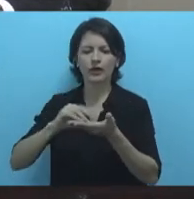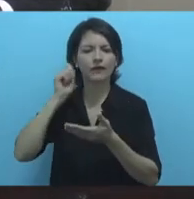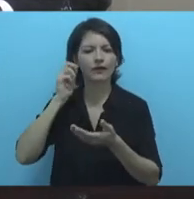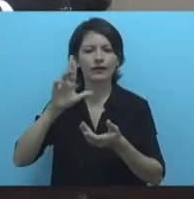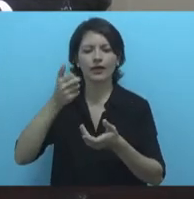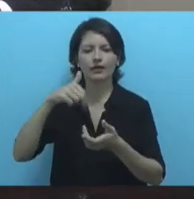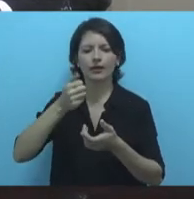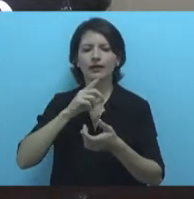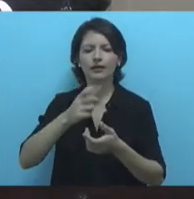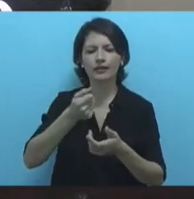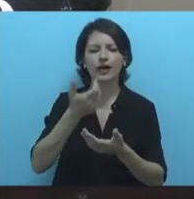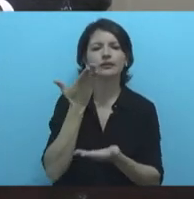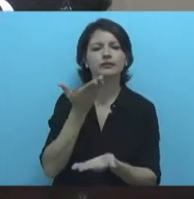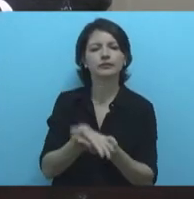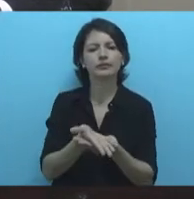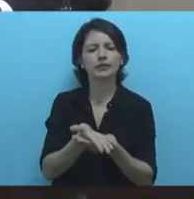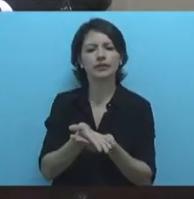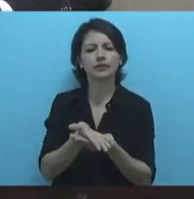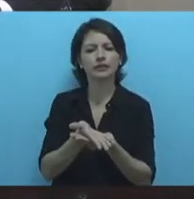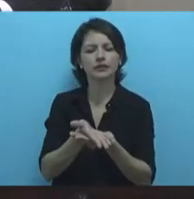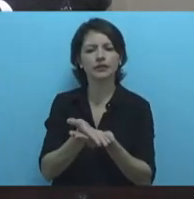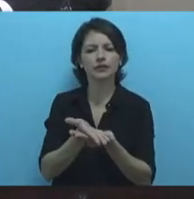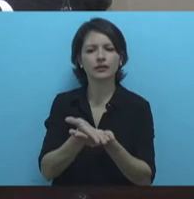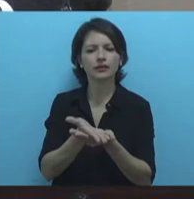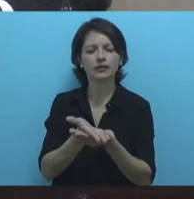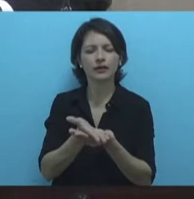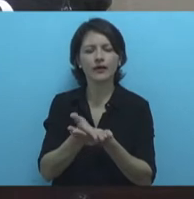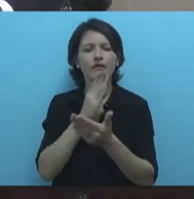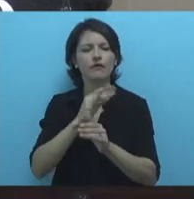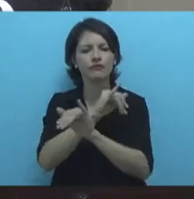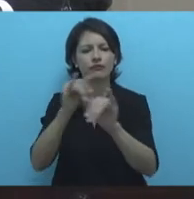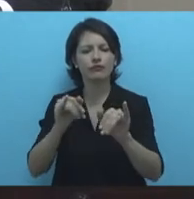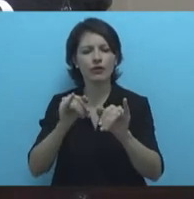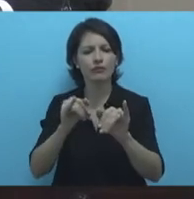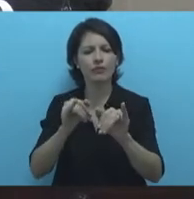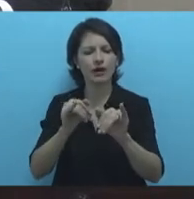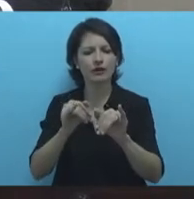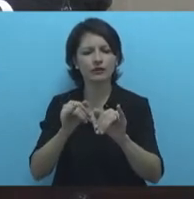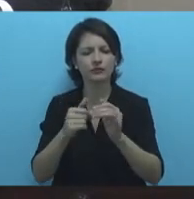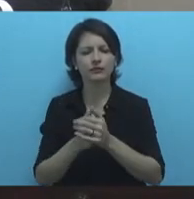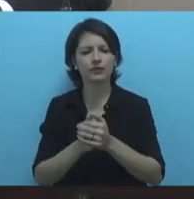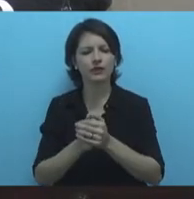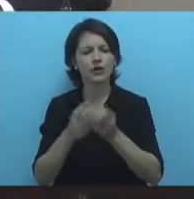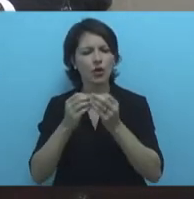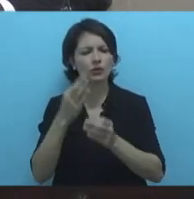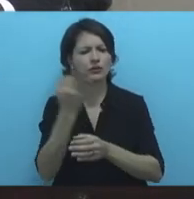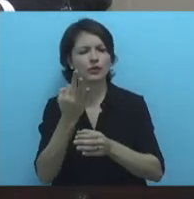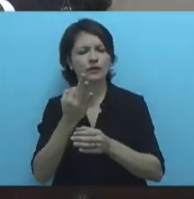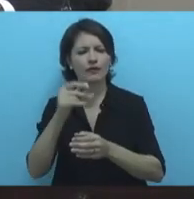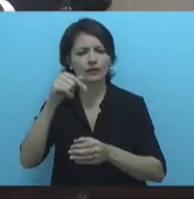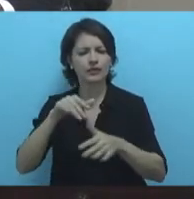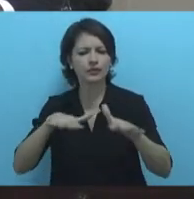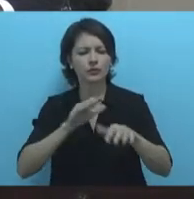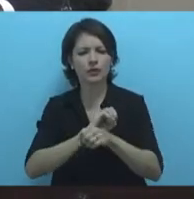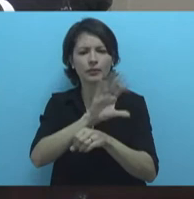por el cual se solicita a través del organismo que corresponda y pongo a informar respecto del cumplimiento de las medidas de seguridad frente a la pandemia por